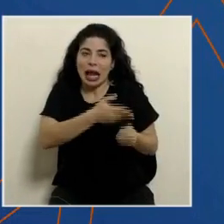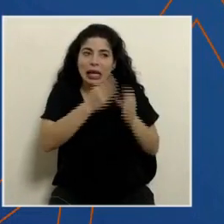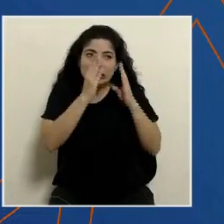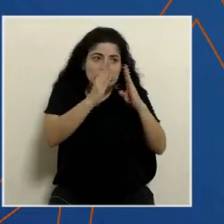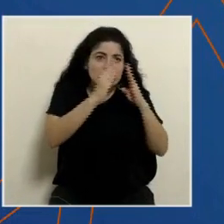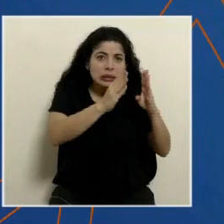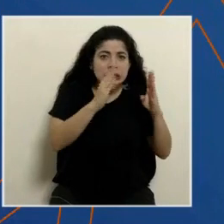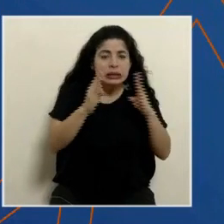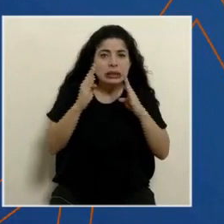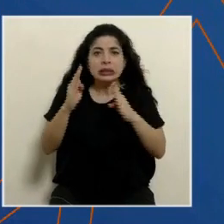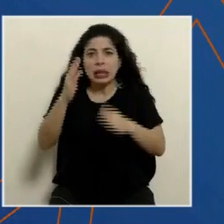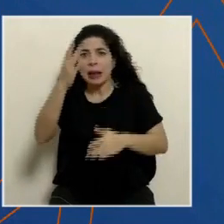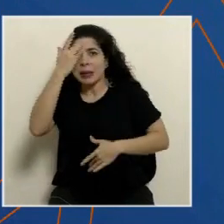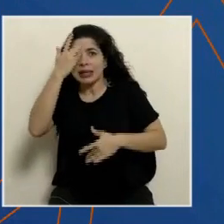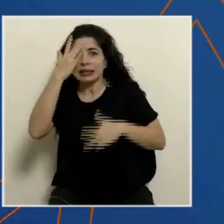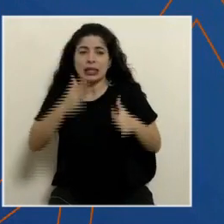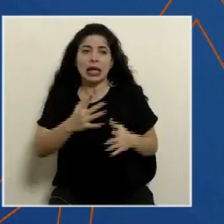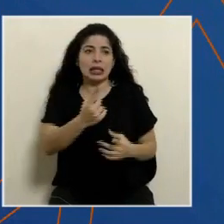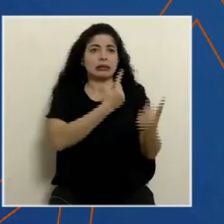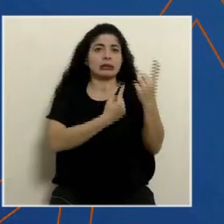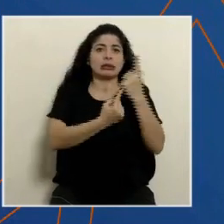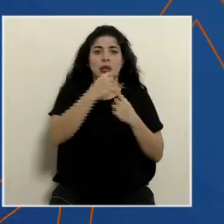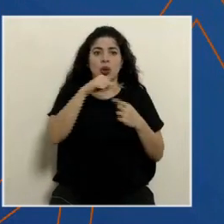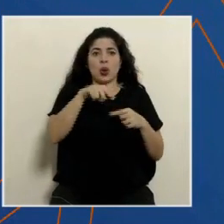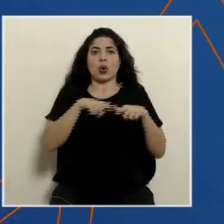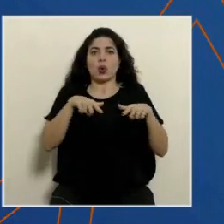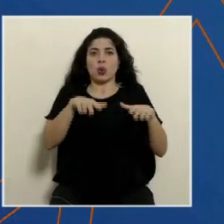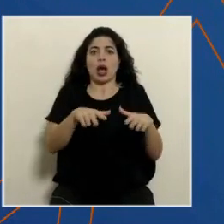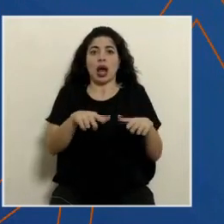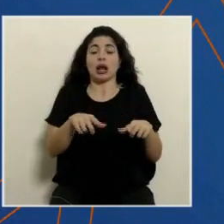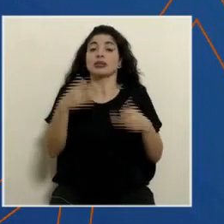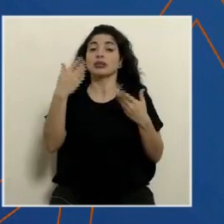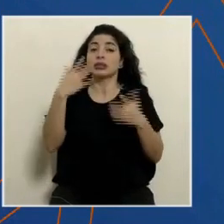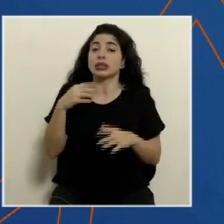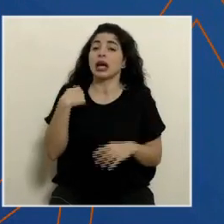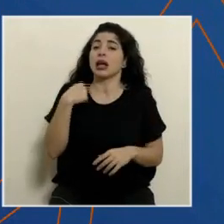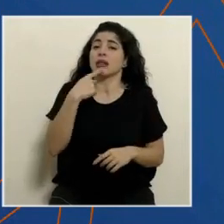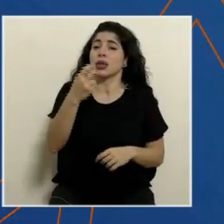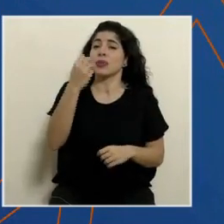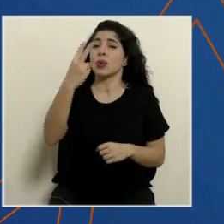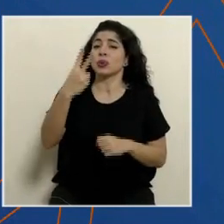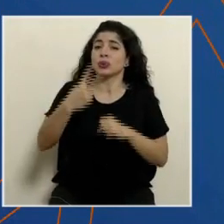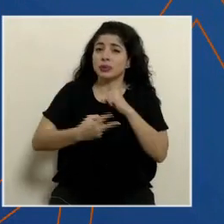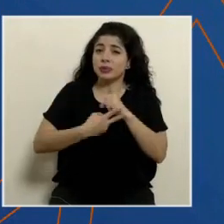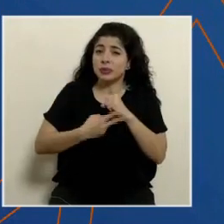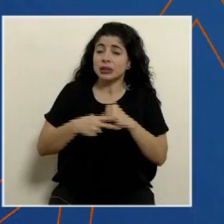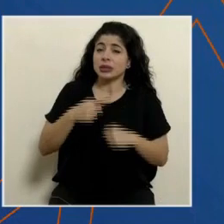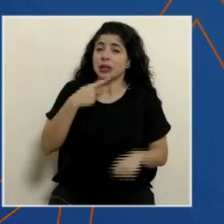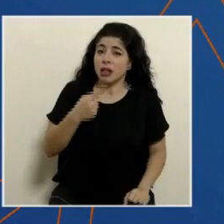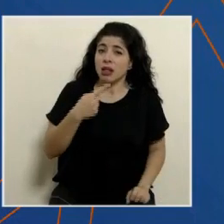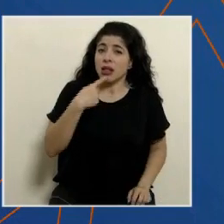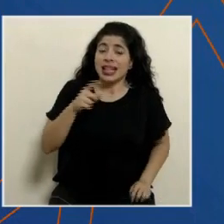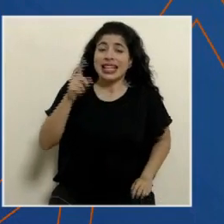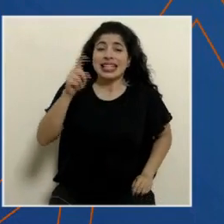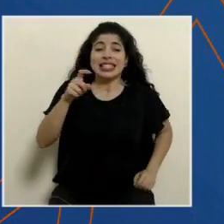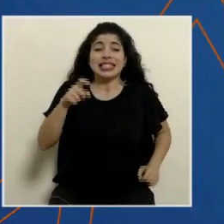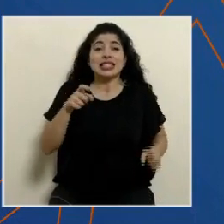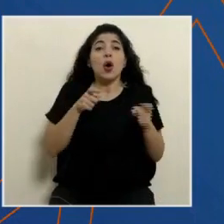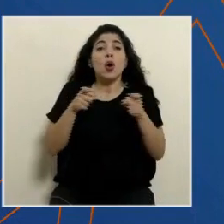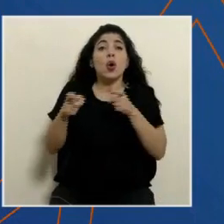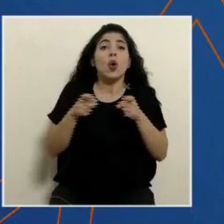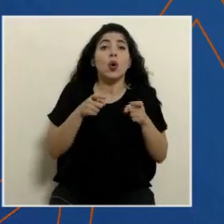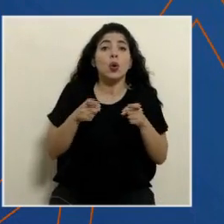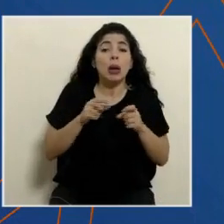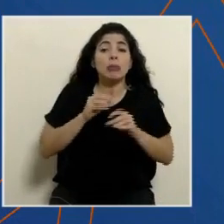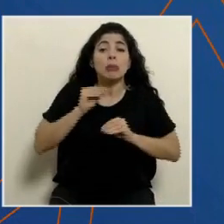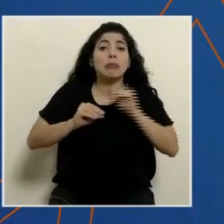atender a los pacientes que llegan en esos sitios, y recordar lo que hemos mencionado una y otra vez en el sentido de que hay que controlar la